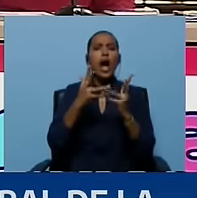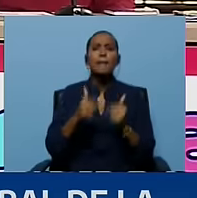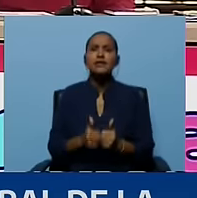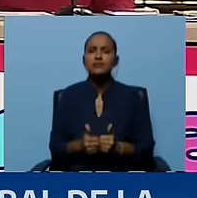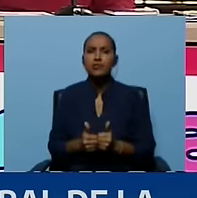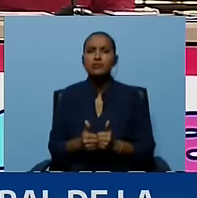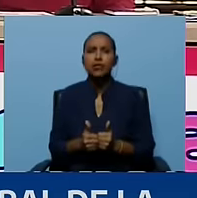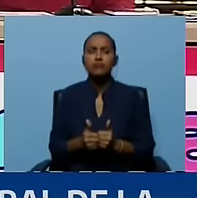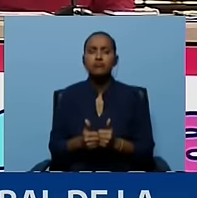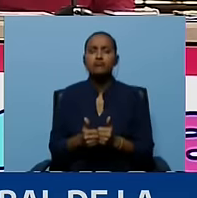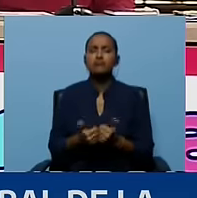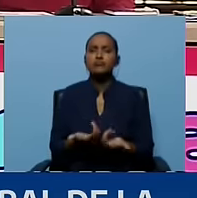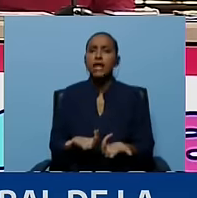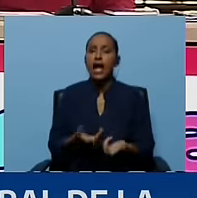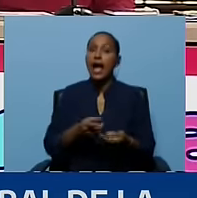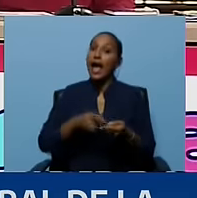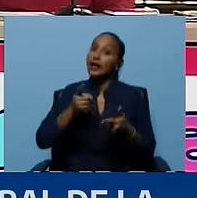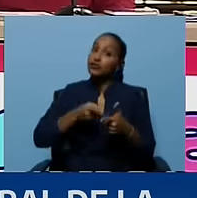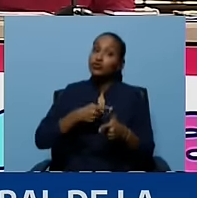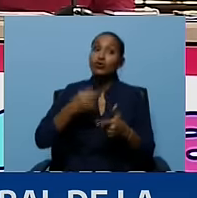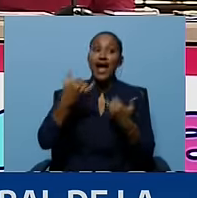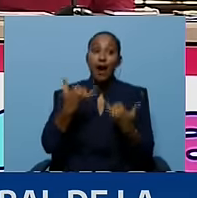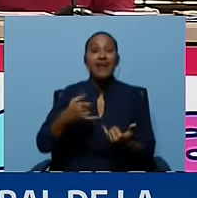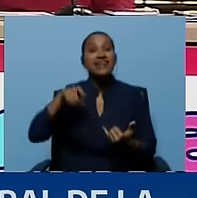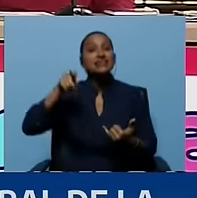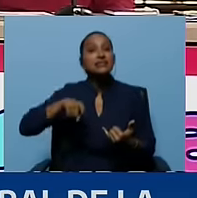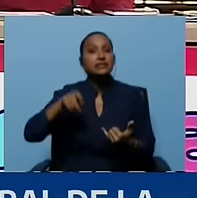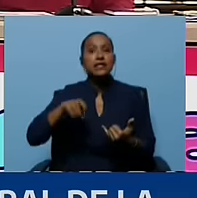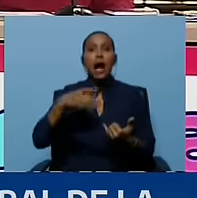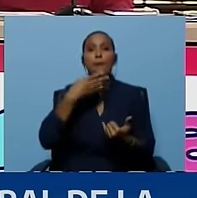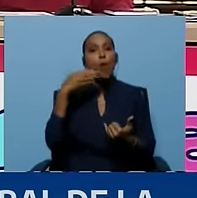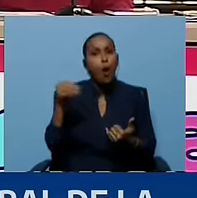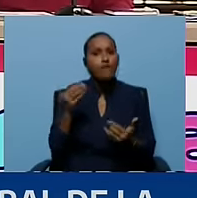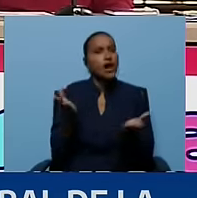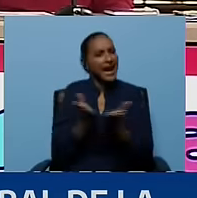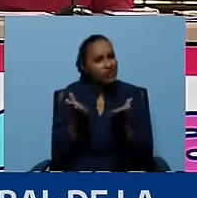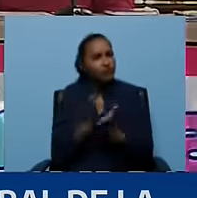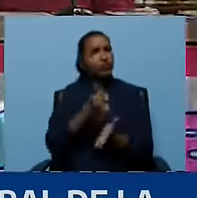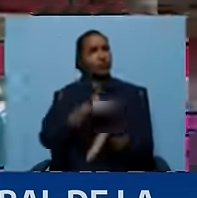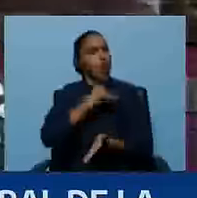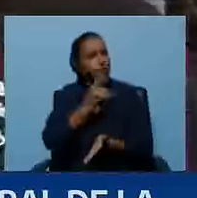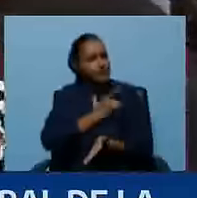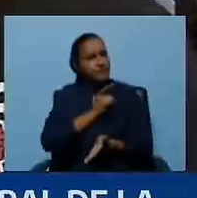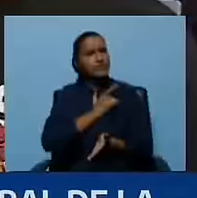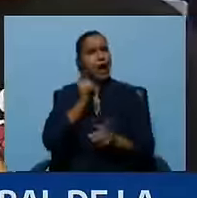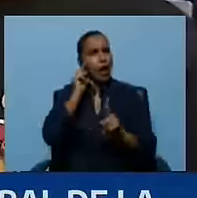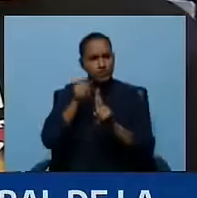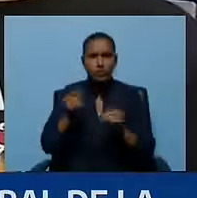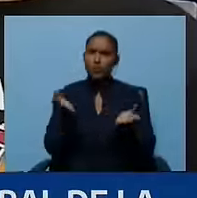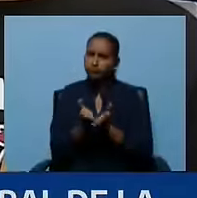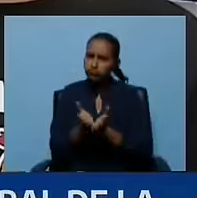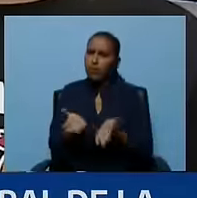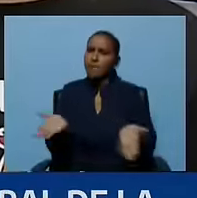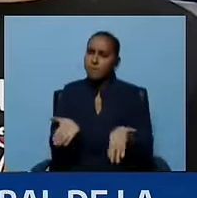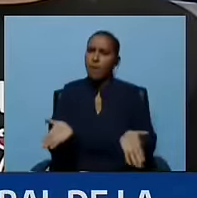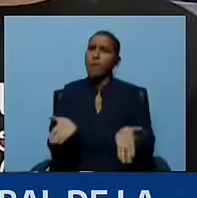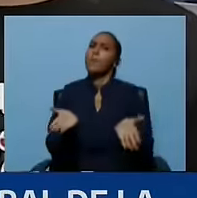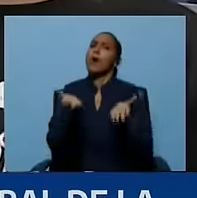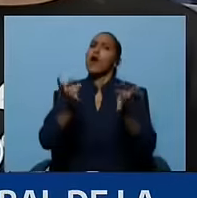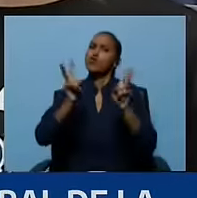Entonces ahora necesitamos, y ya lo estamos logrando, que los muchachos estudien las carreras prioritarias de la nueva época de la